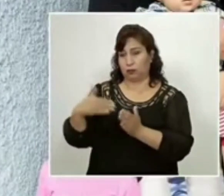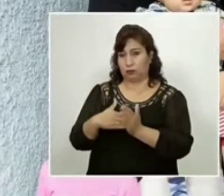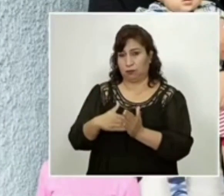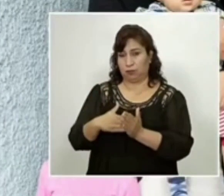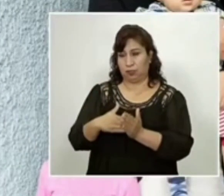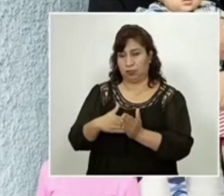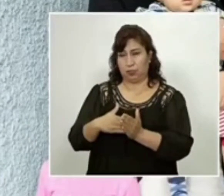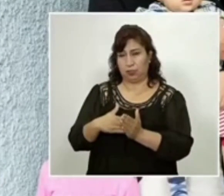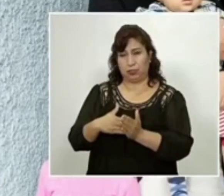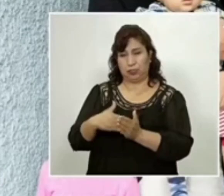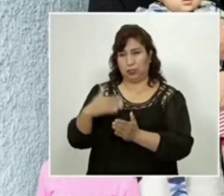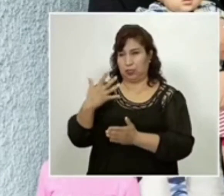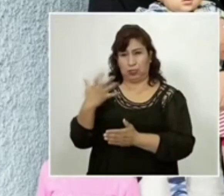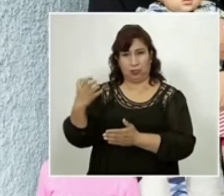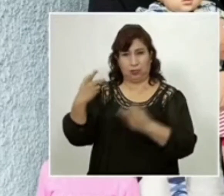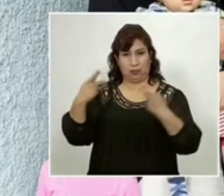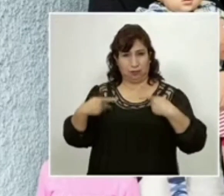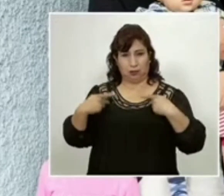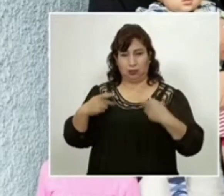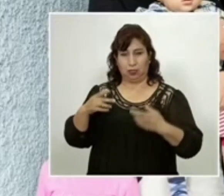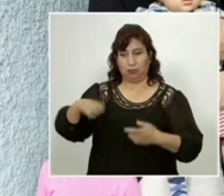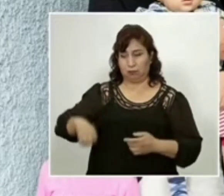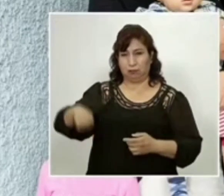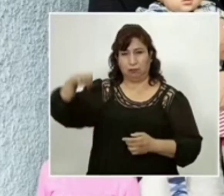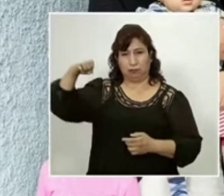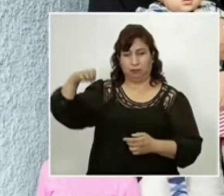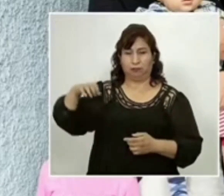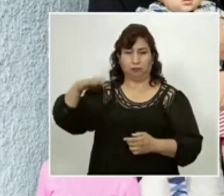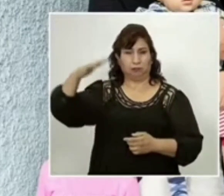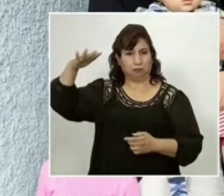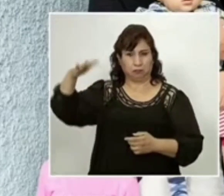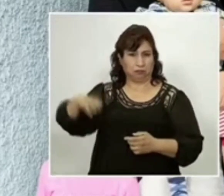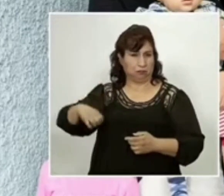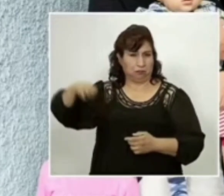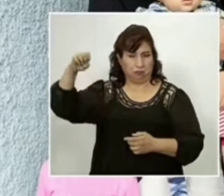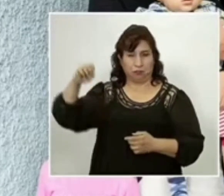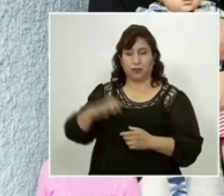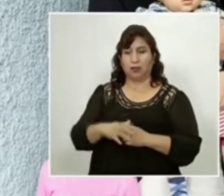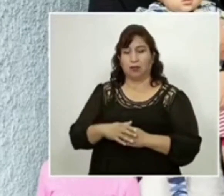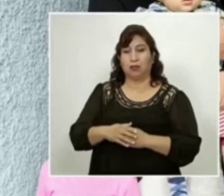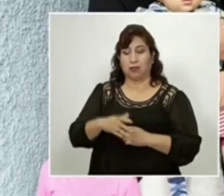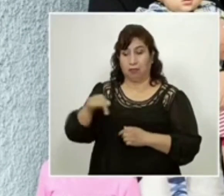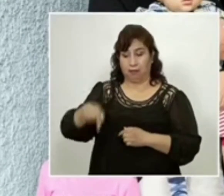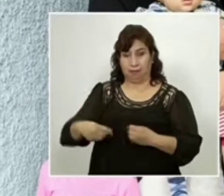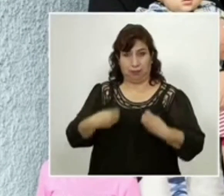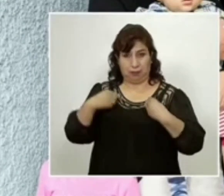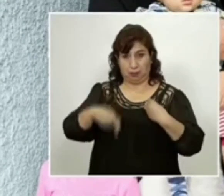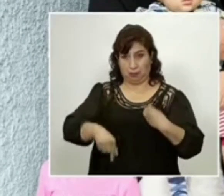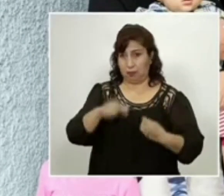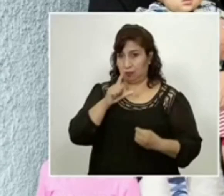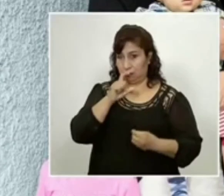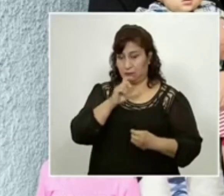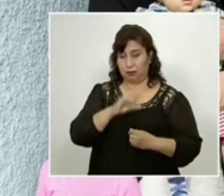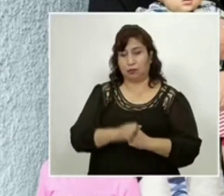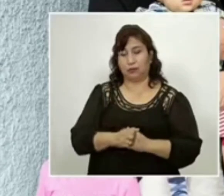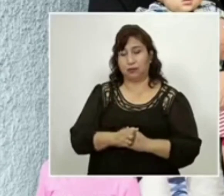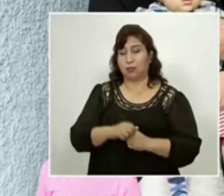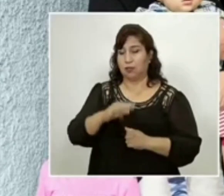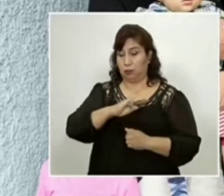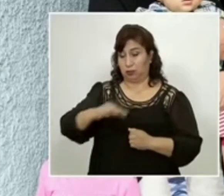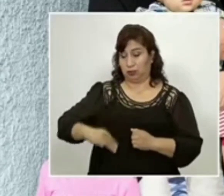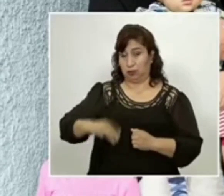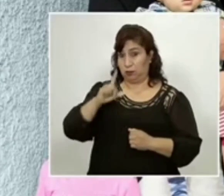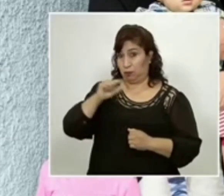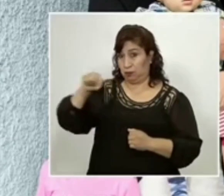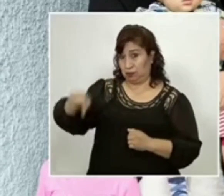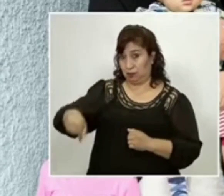son 58.500 personas adultas mayores pertenecientes a la capital del estado. En el municipio de Aguascalientes